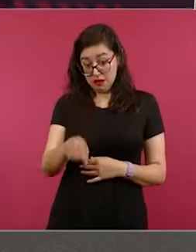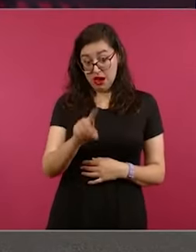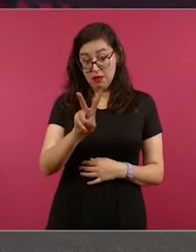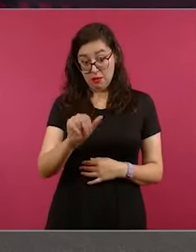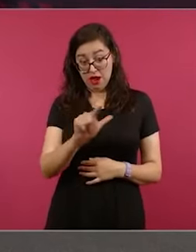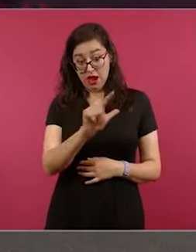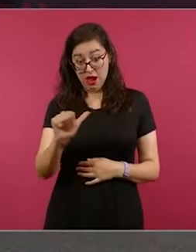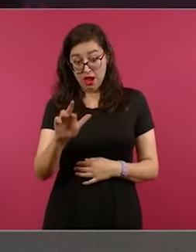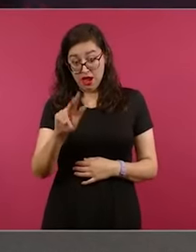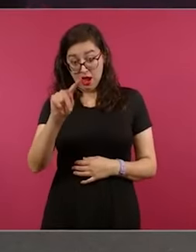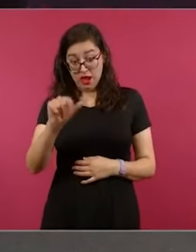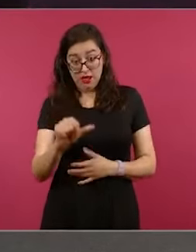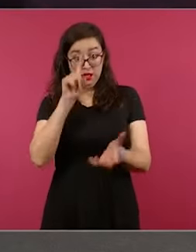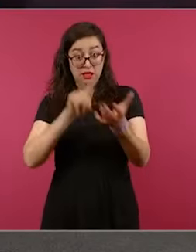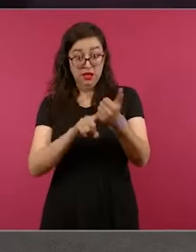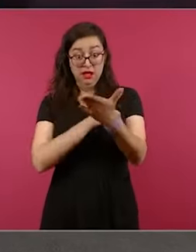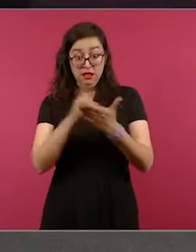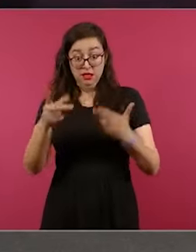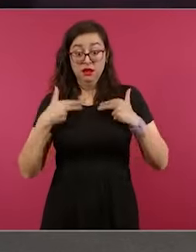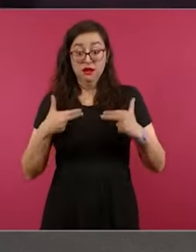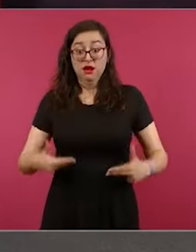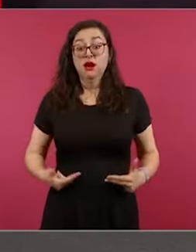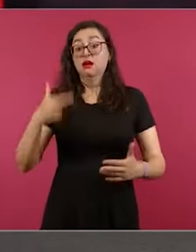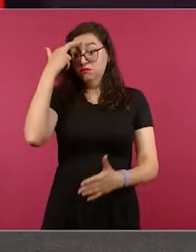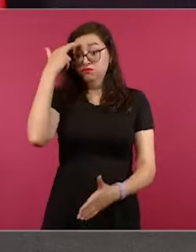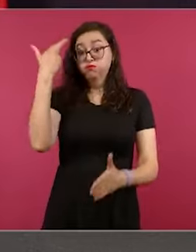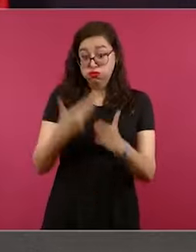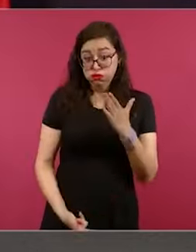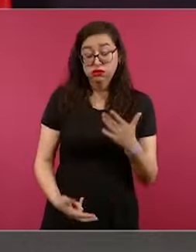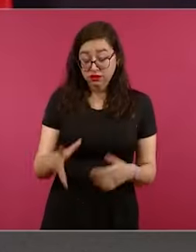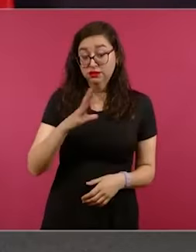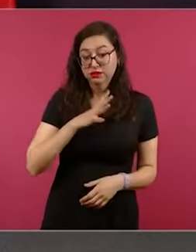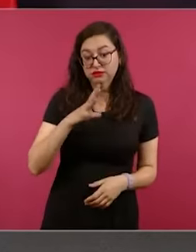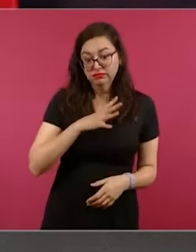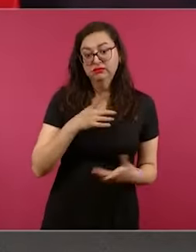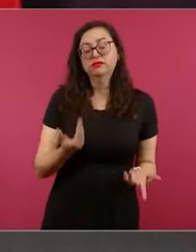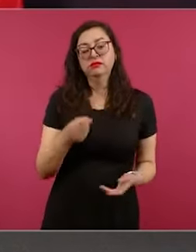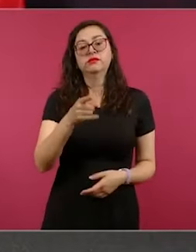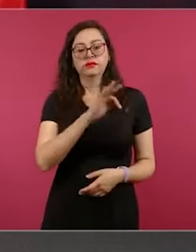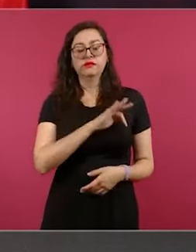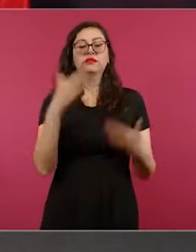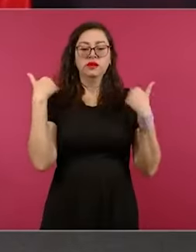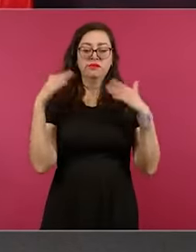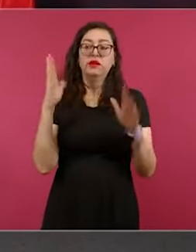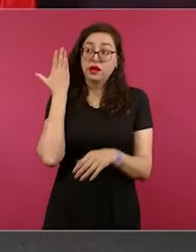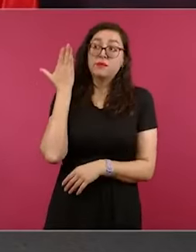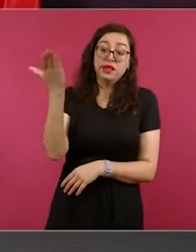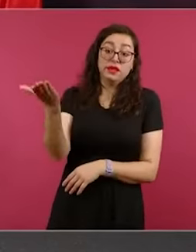derechos humanos, como también de hecho, está demostrado que existe, pues podría aplicarse.